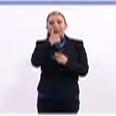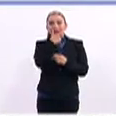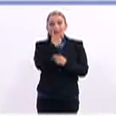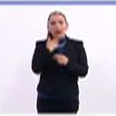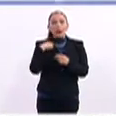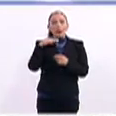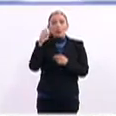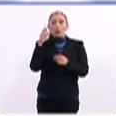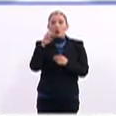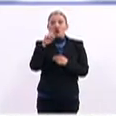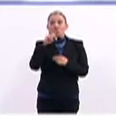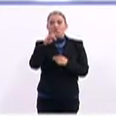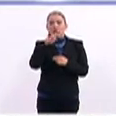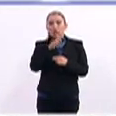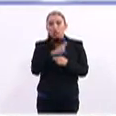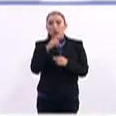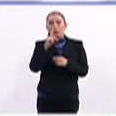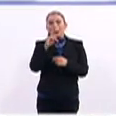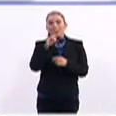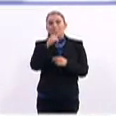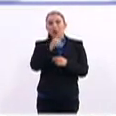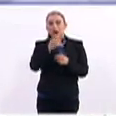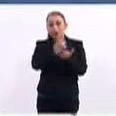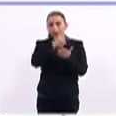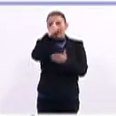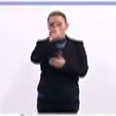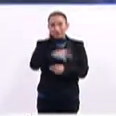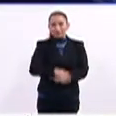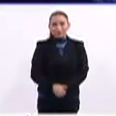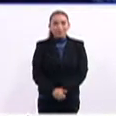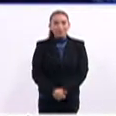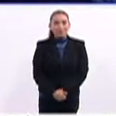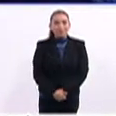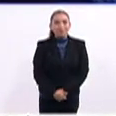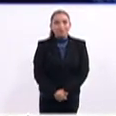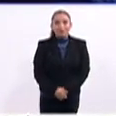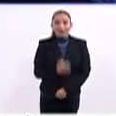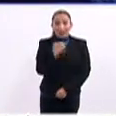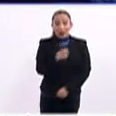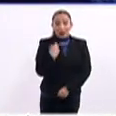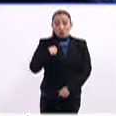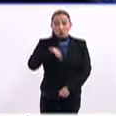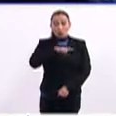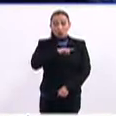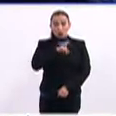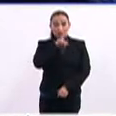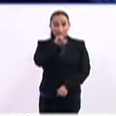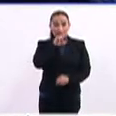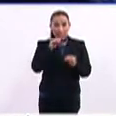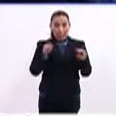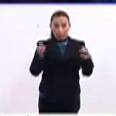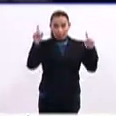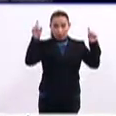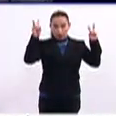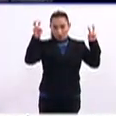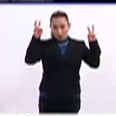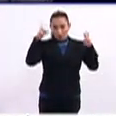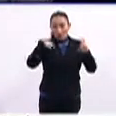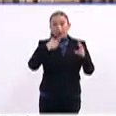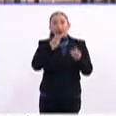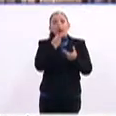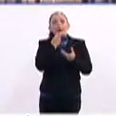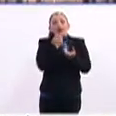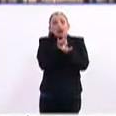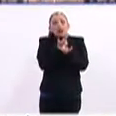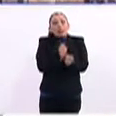Londres, Moscú, San Petersburgo y la Ciudad de México. Nuestros Silencios estaba pensado para hablar de la libertad de expresión, como te